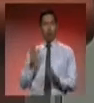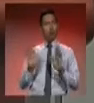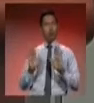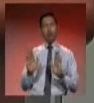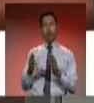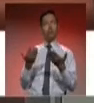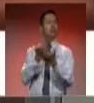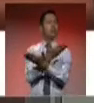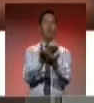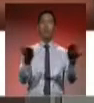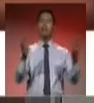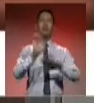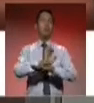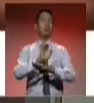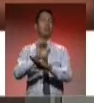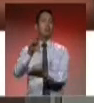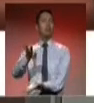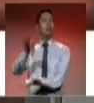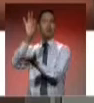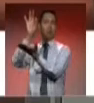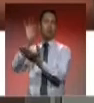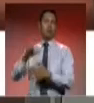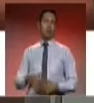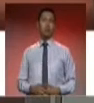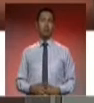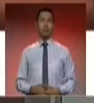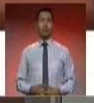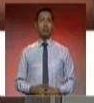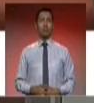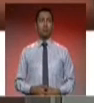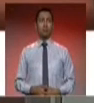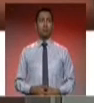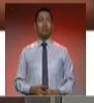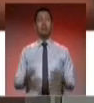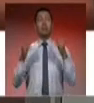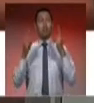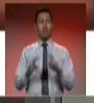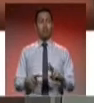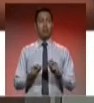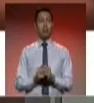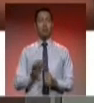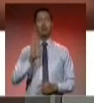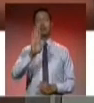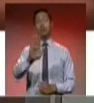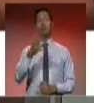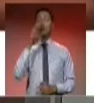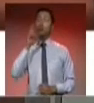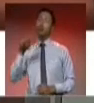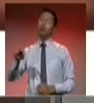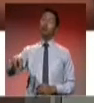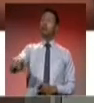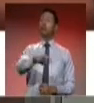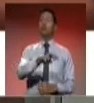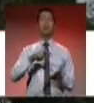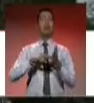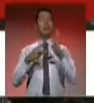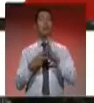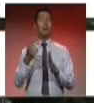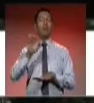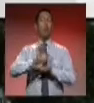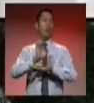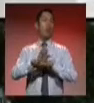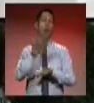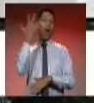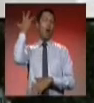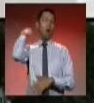como representante del pueblo ecuatoriano. Y además de eso, es un recorrido por nuestra historia. Los